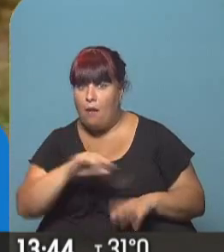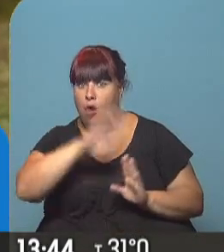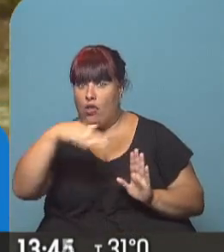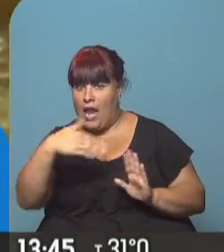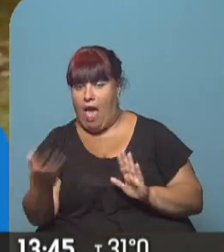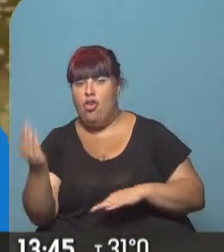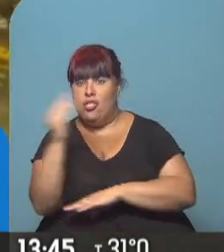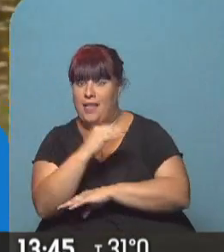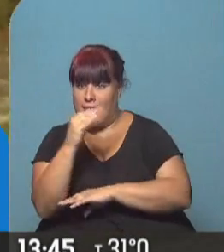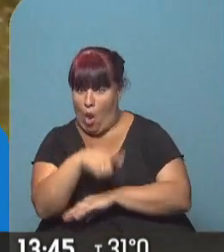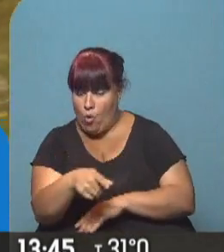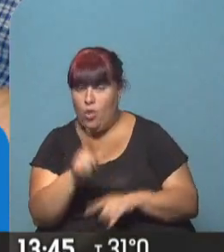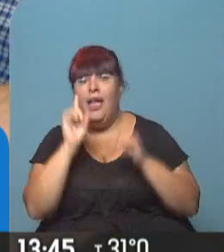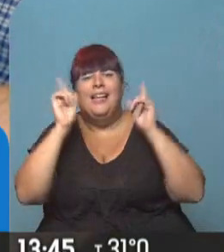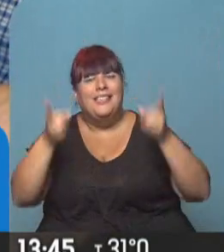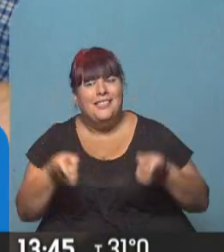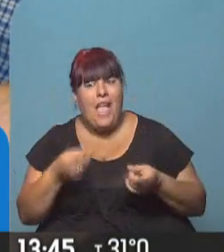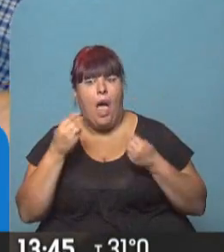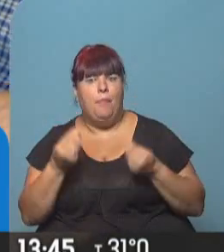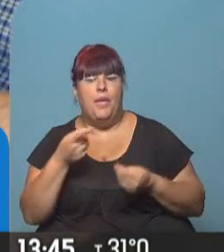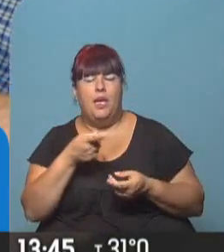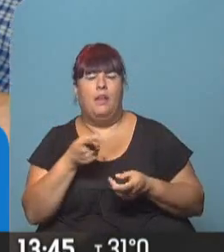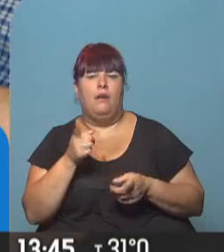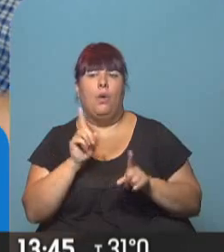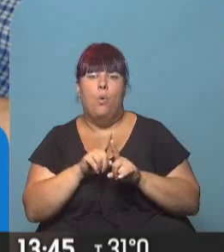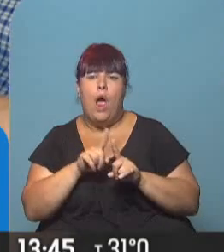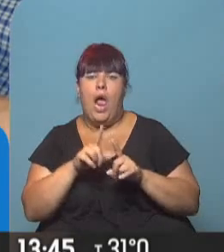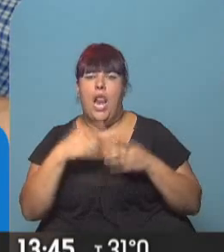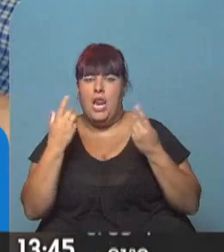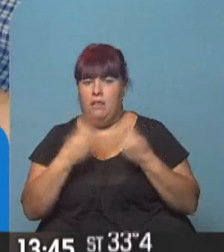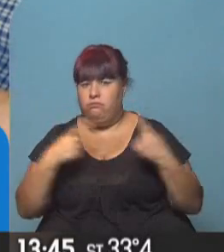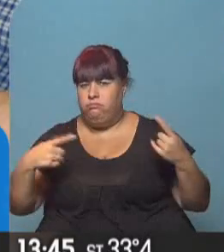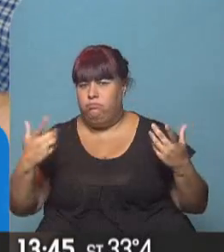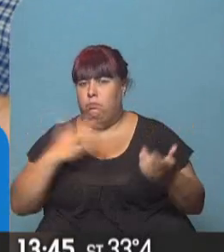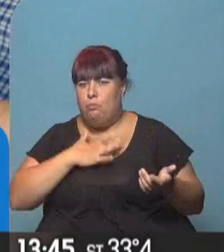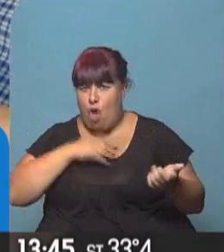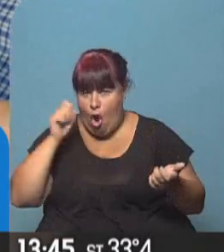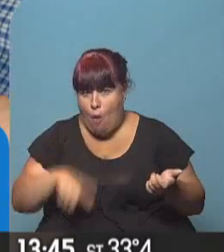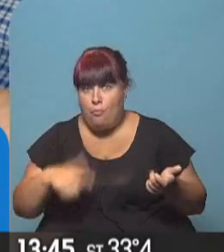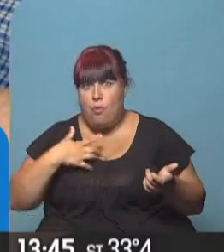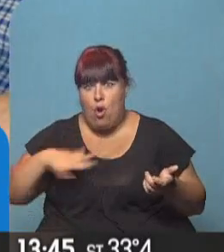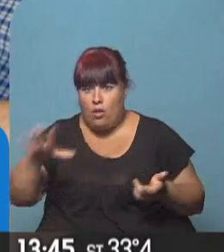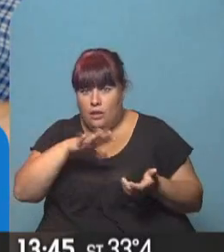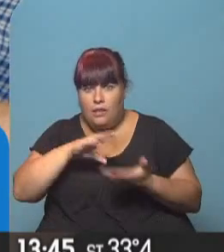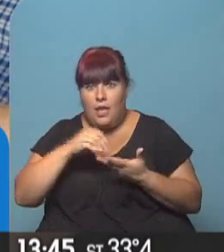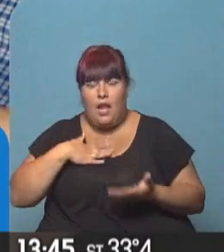de Santa Cruz, sino también porque es un mojón de soberanía para nuestro